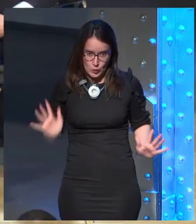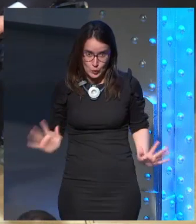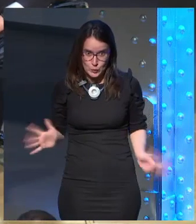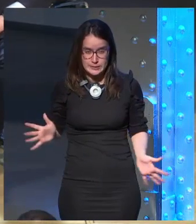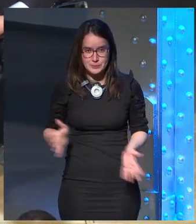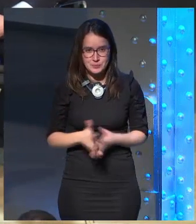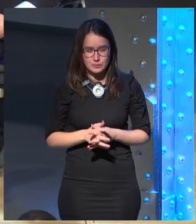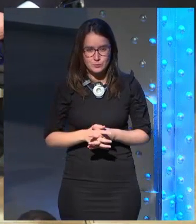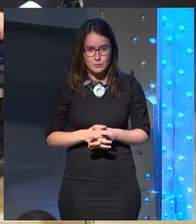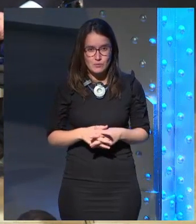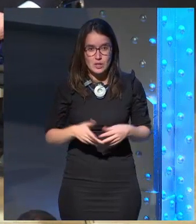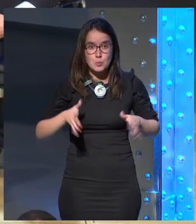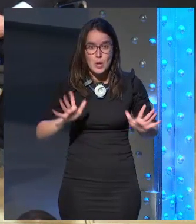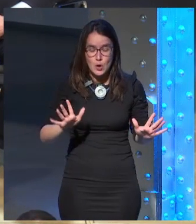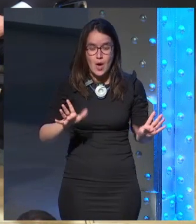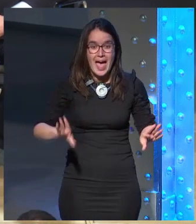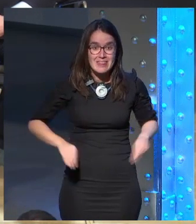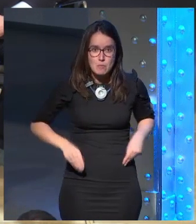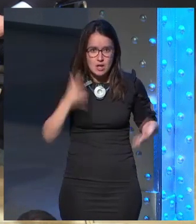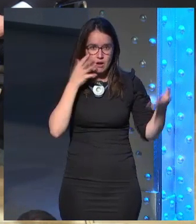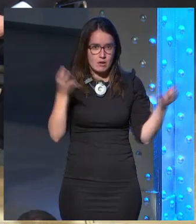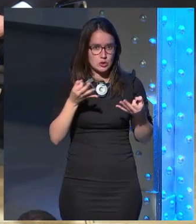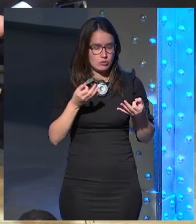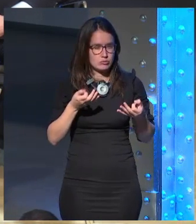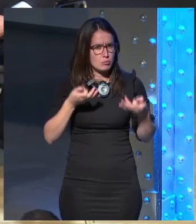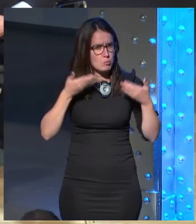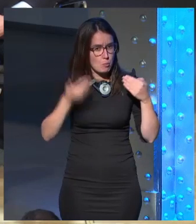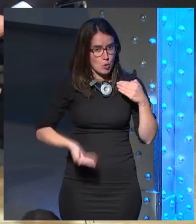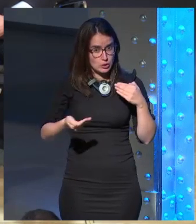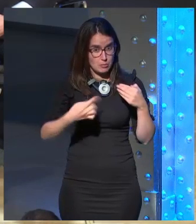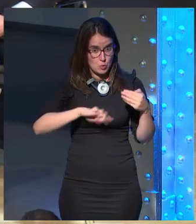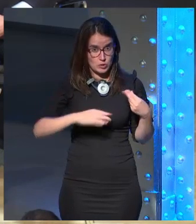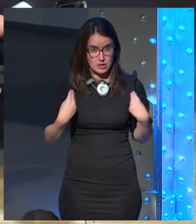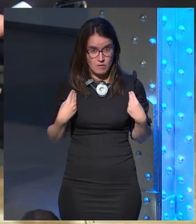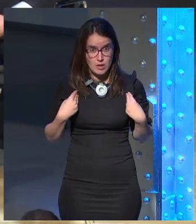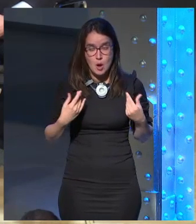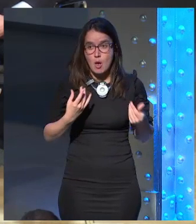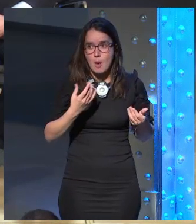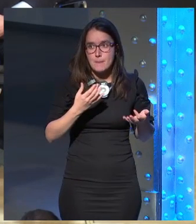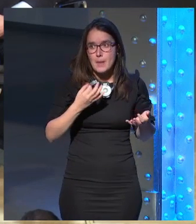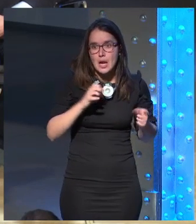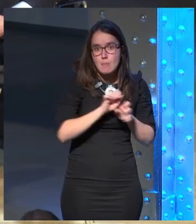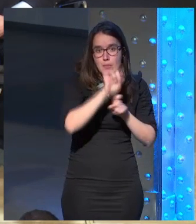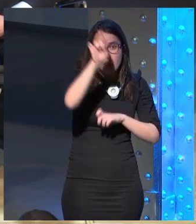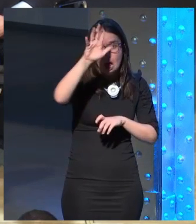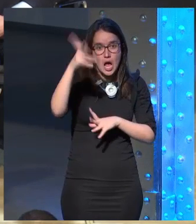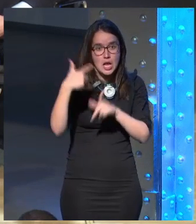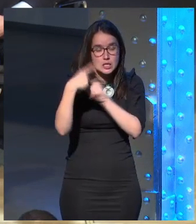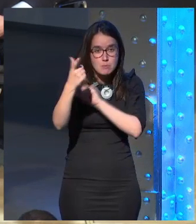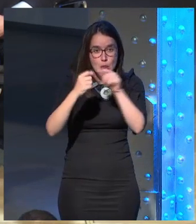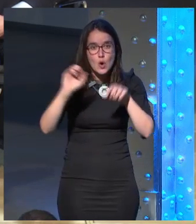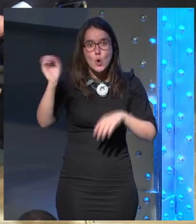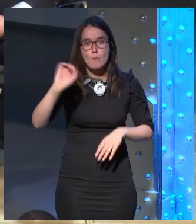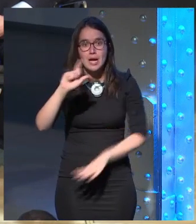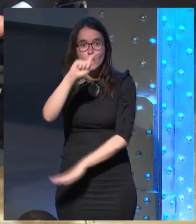Bueno, asumir riesgos es importante en esta vida, ¿no? ya sea para irse en una nave espacial o